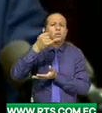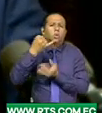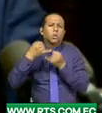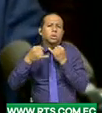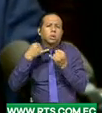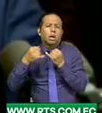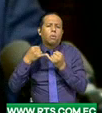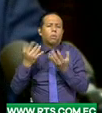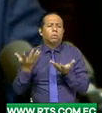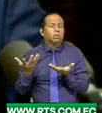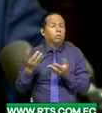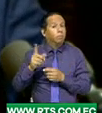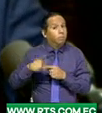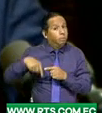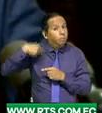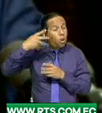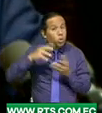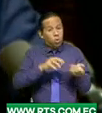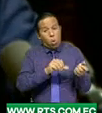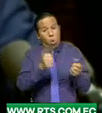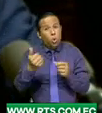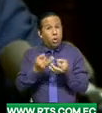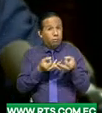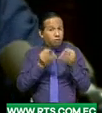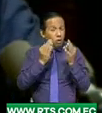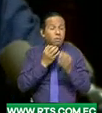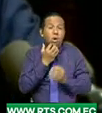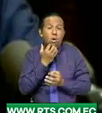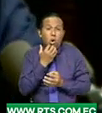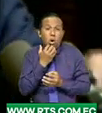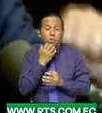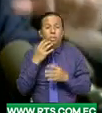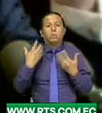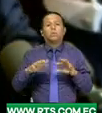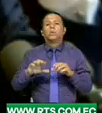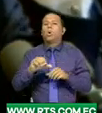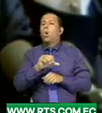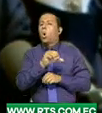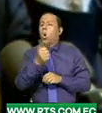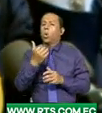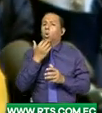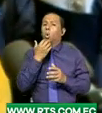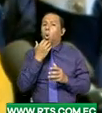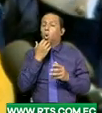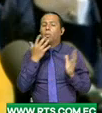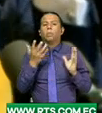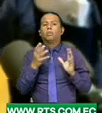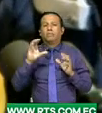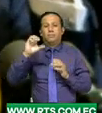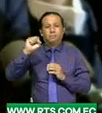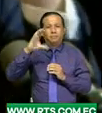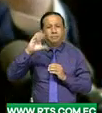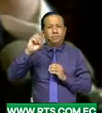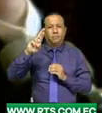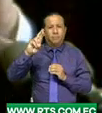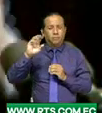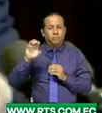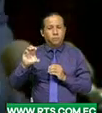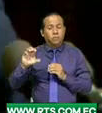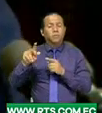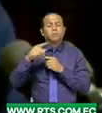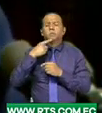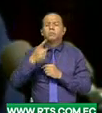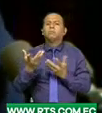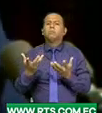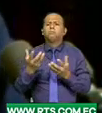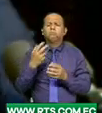Pero con el nuevo sistema, a través de una puja manejada en el CERCOP, hemos encontrado la